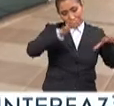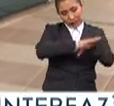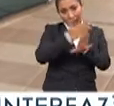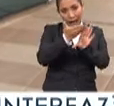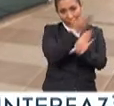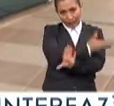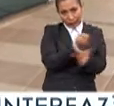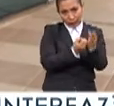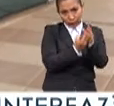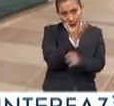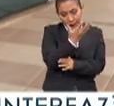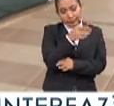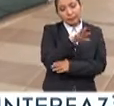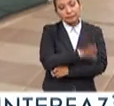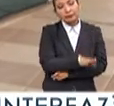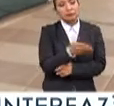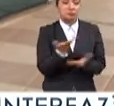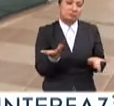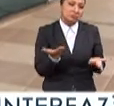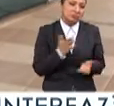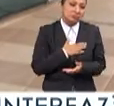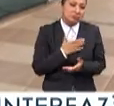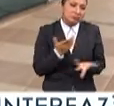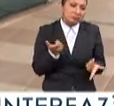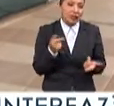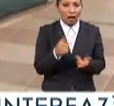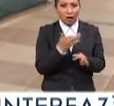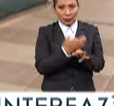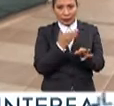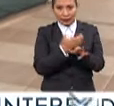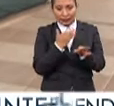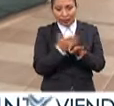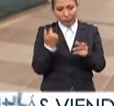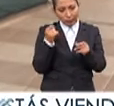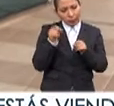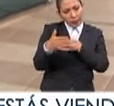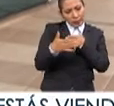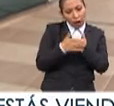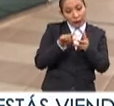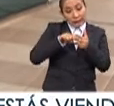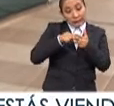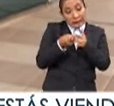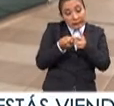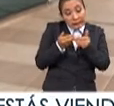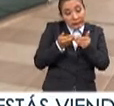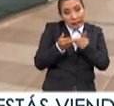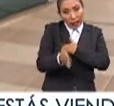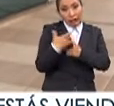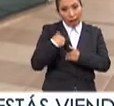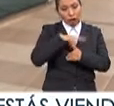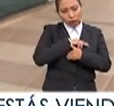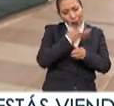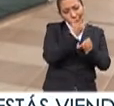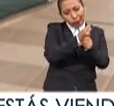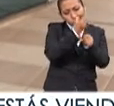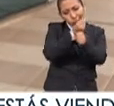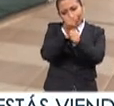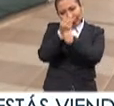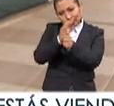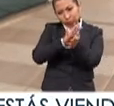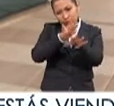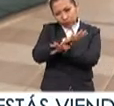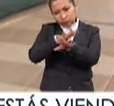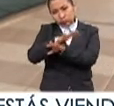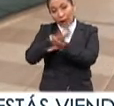aquel momento y bueno de alguna manera estamos en la línea de lanzadera lo que pasa que hemos ido adaptándonos pero